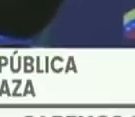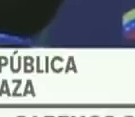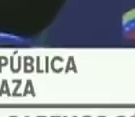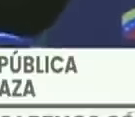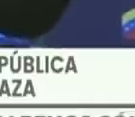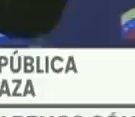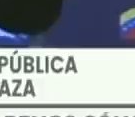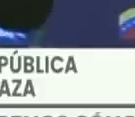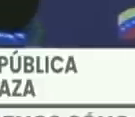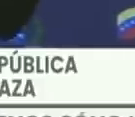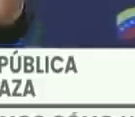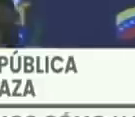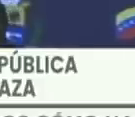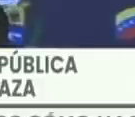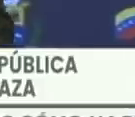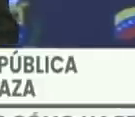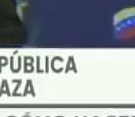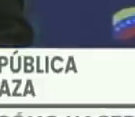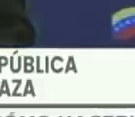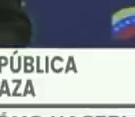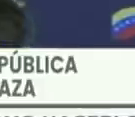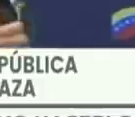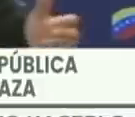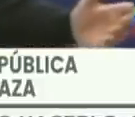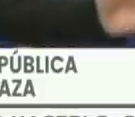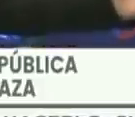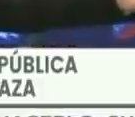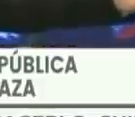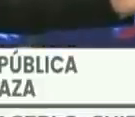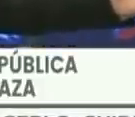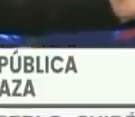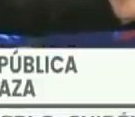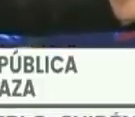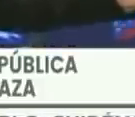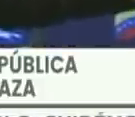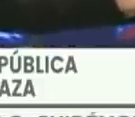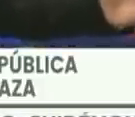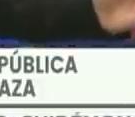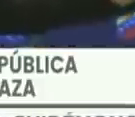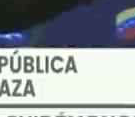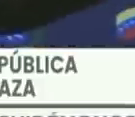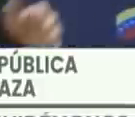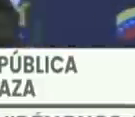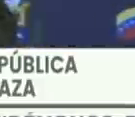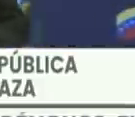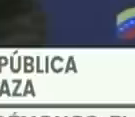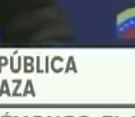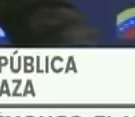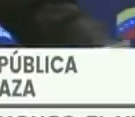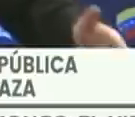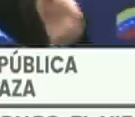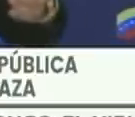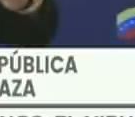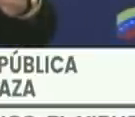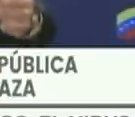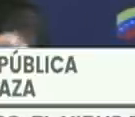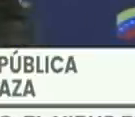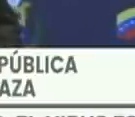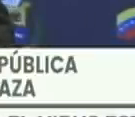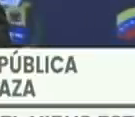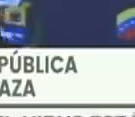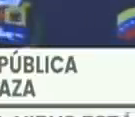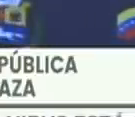de la frontera habría que medirla en kilómetros cuadrados, en anchas franjas